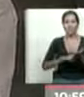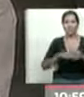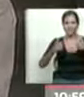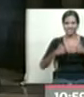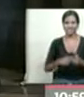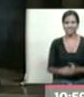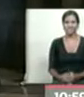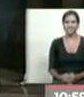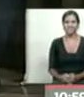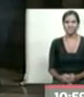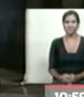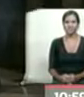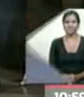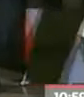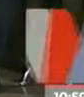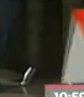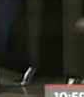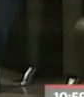más. Dale, güey.